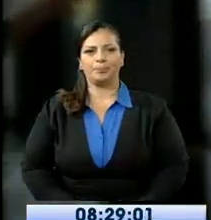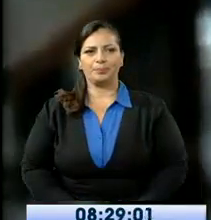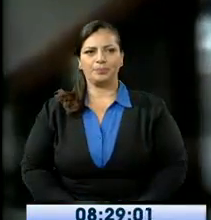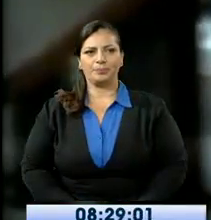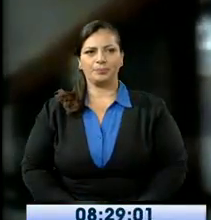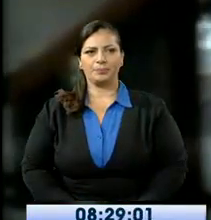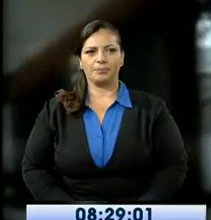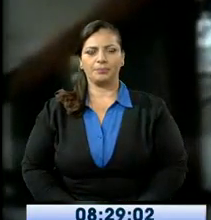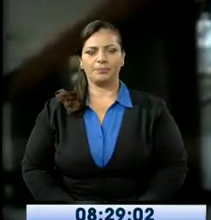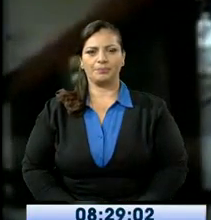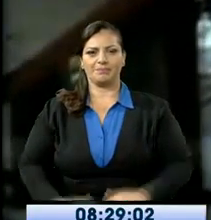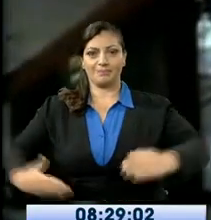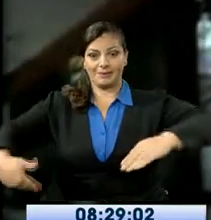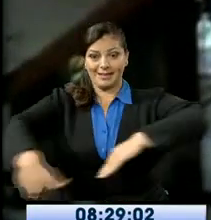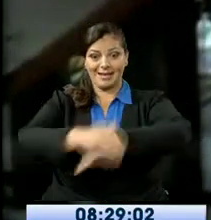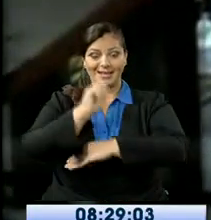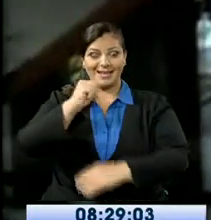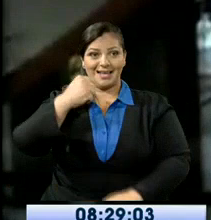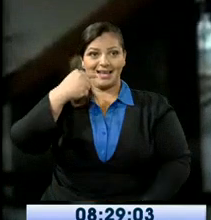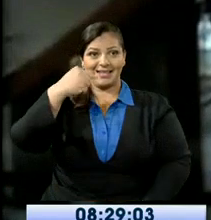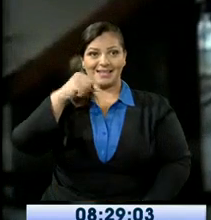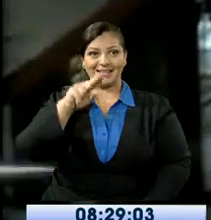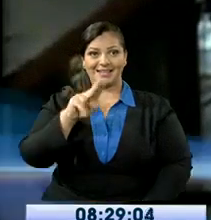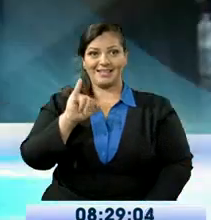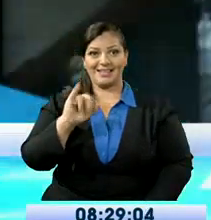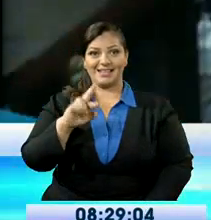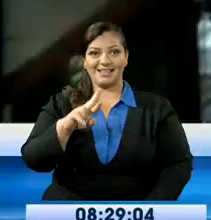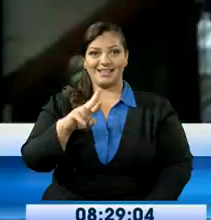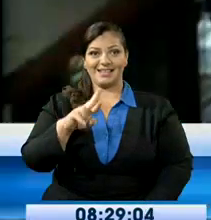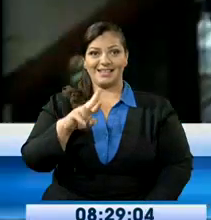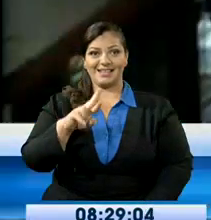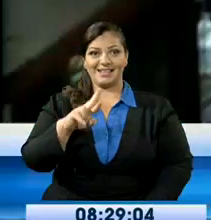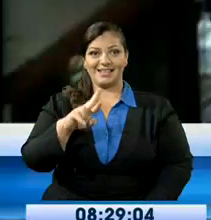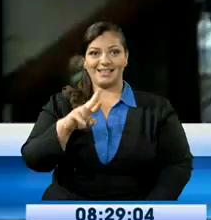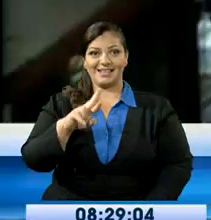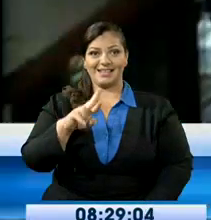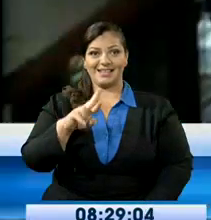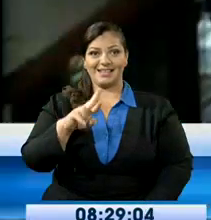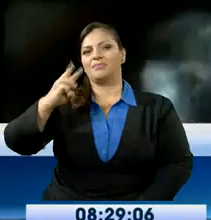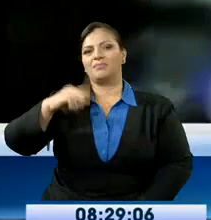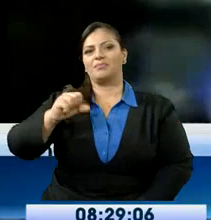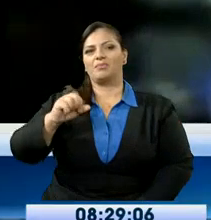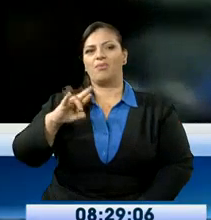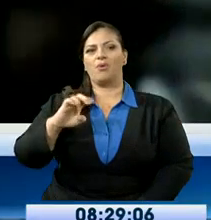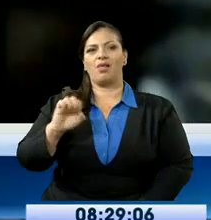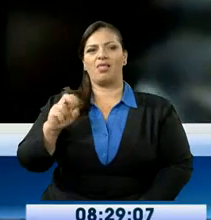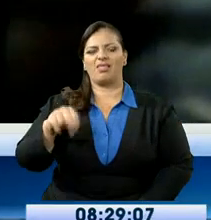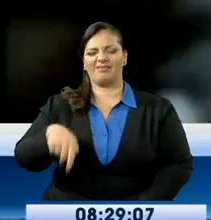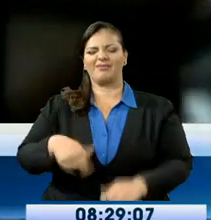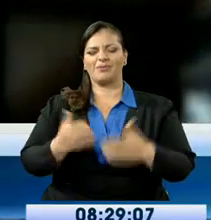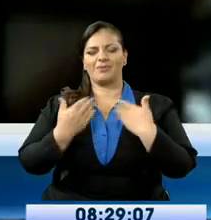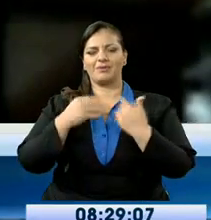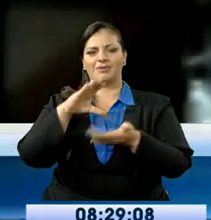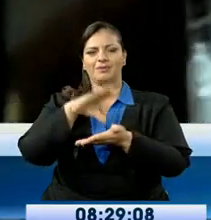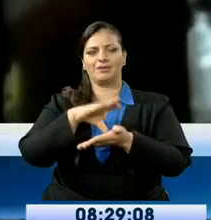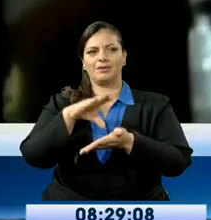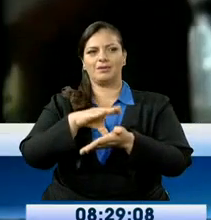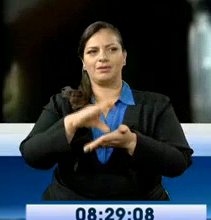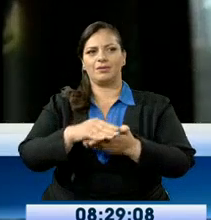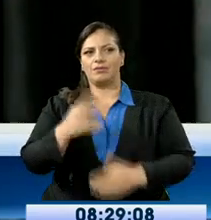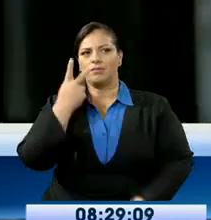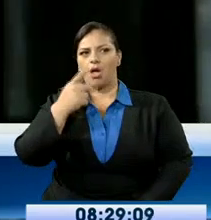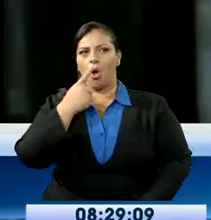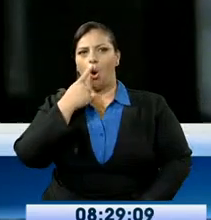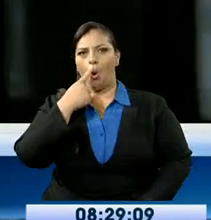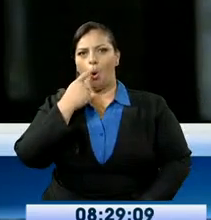Todo ocurrió en las calles Aguirre y Vaquerizo Moreno, centro de Guayaquil, en donde primero vemos a un sujeto tratando de abrir una puerta